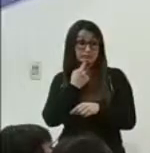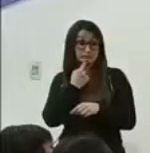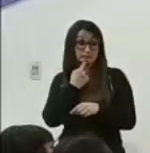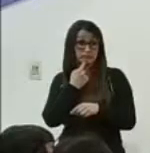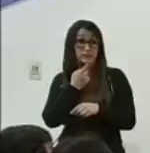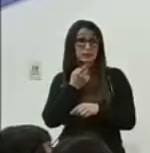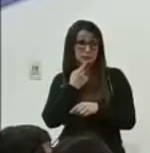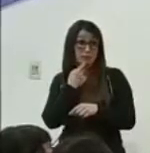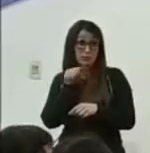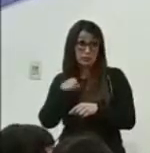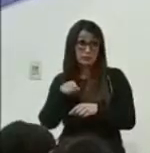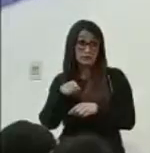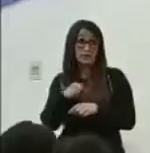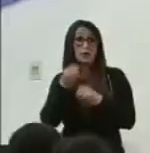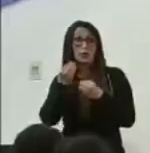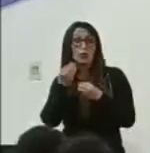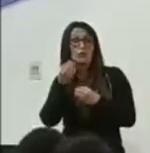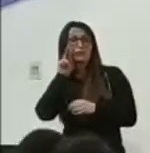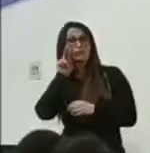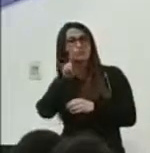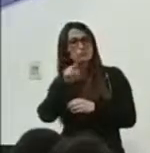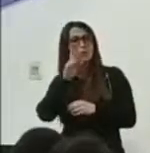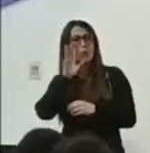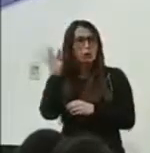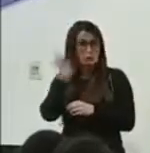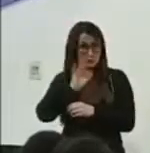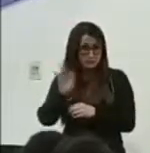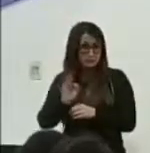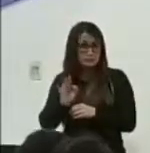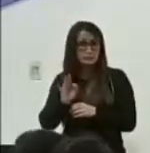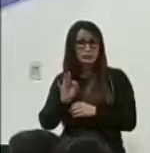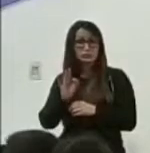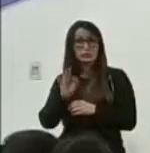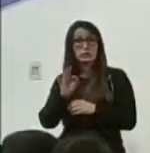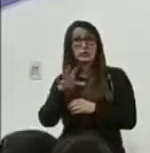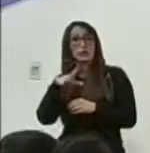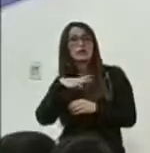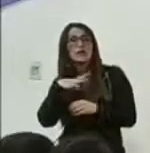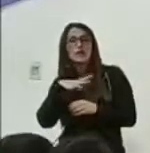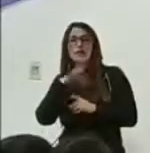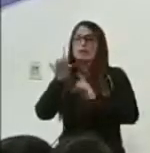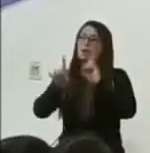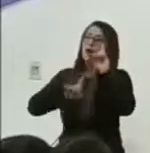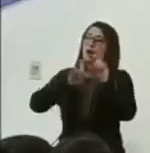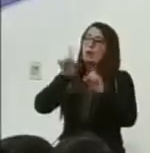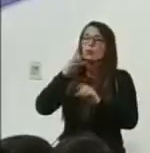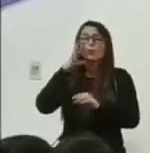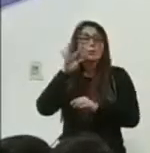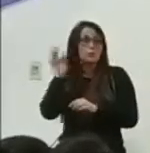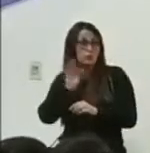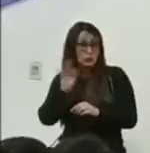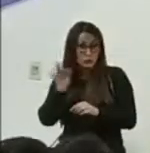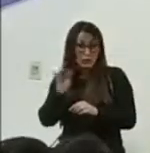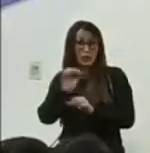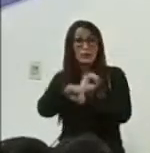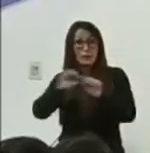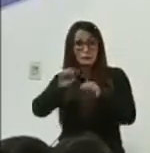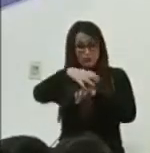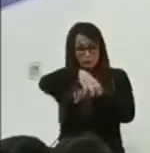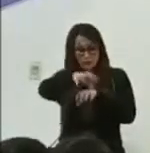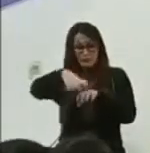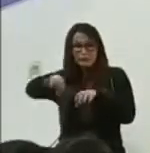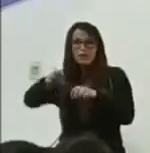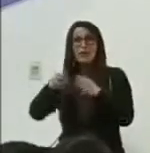Es política. Es donde vemos una oportunidad, si tenemos en algún rincón la oportunidad de distribuir